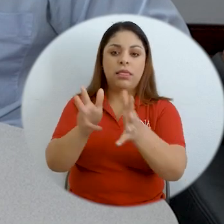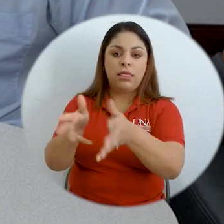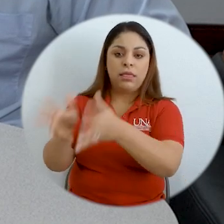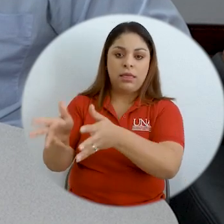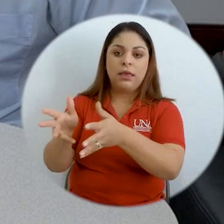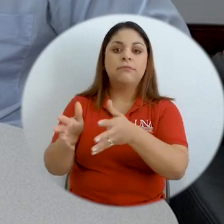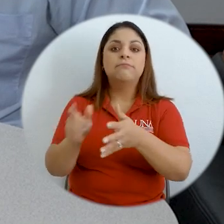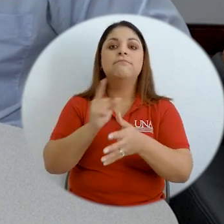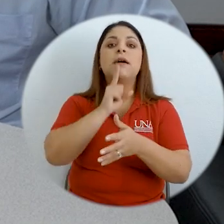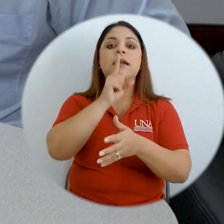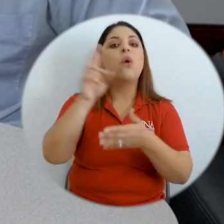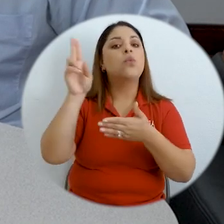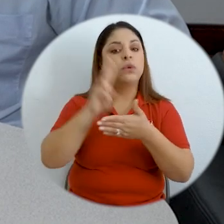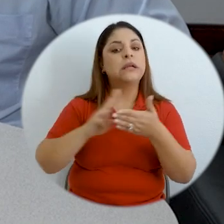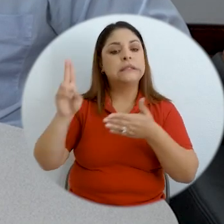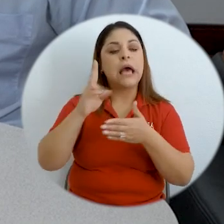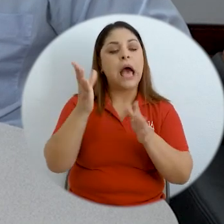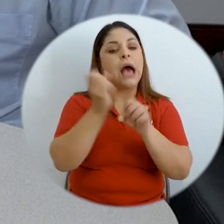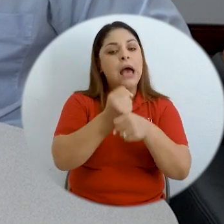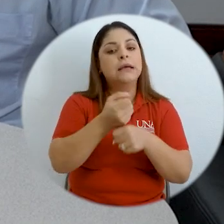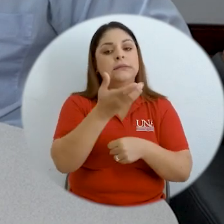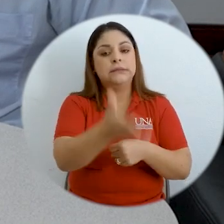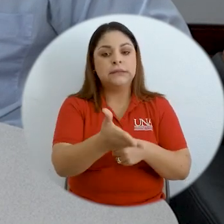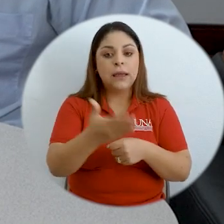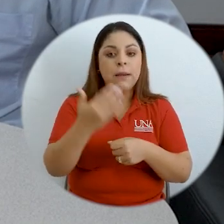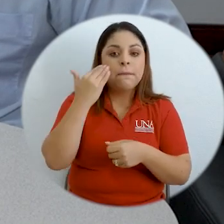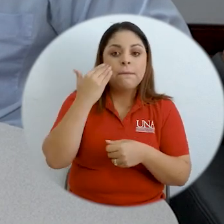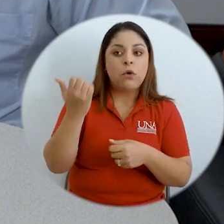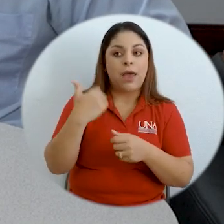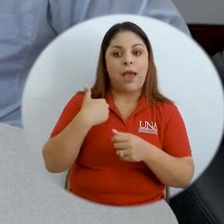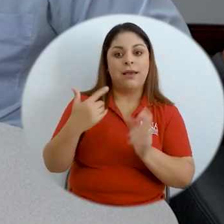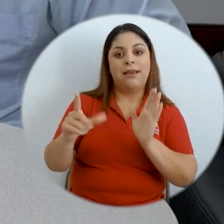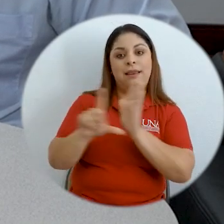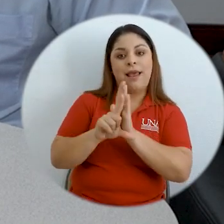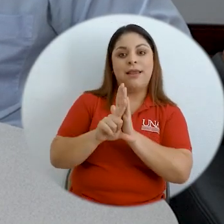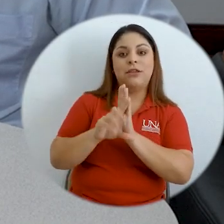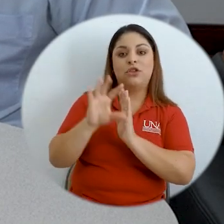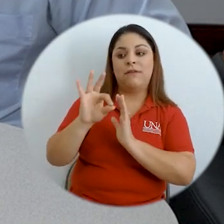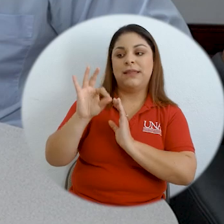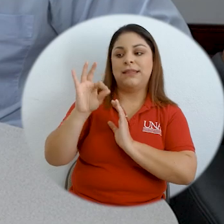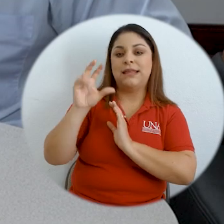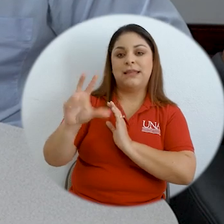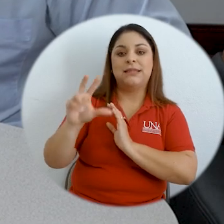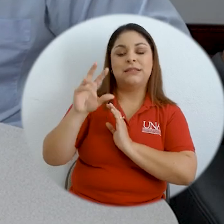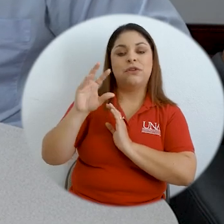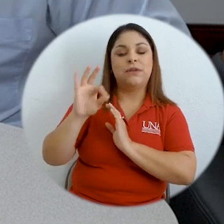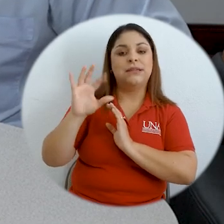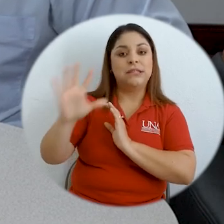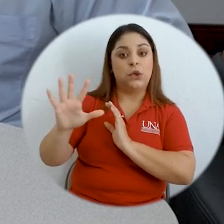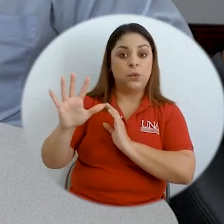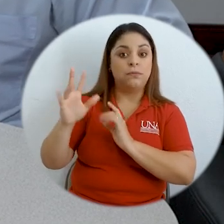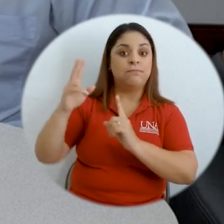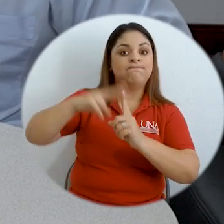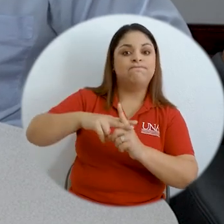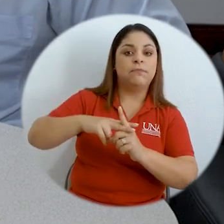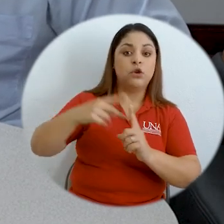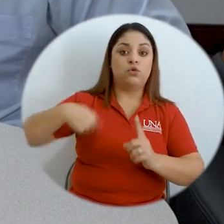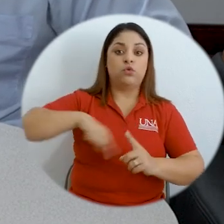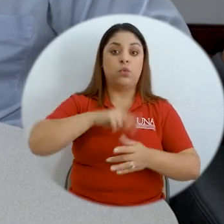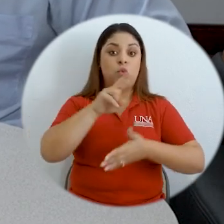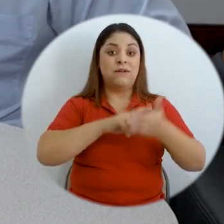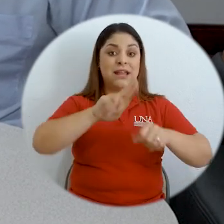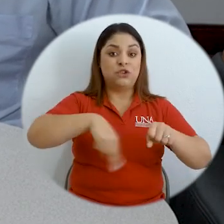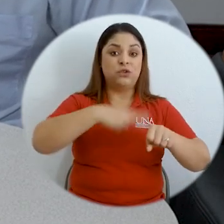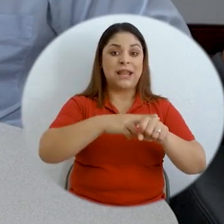universidades ha venido a recrudecerse en el sentido de la aplicación de la ley 9635. Nosotros, la Universidad Nacional, desde